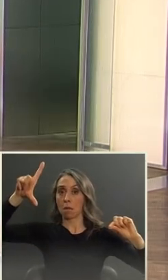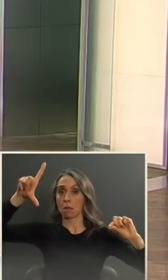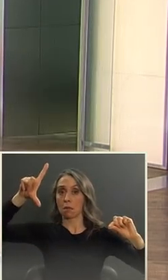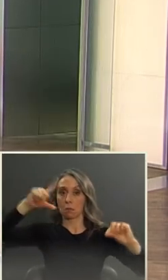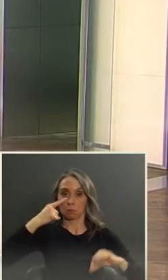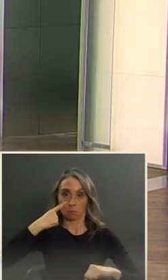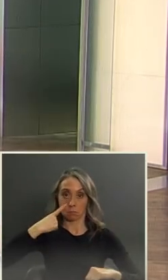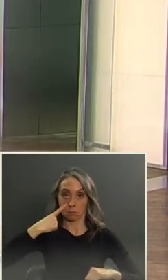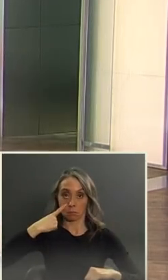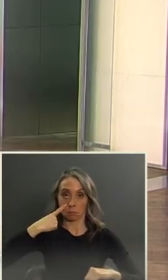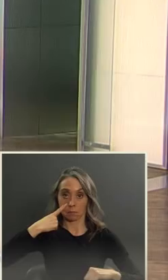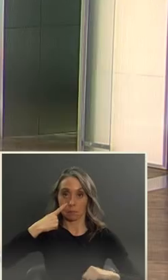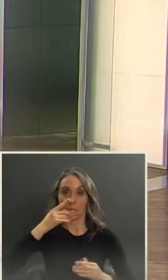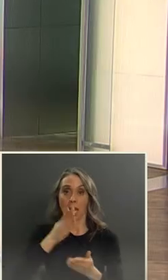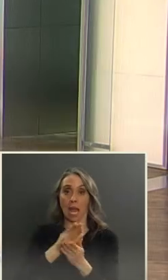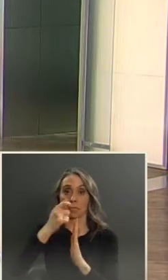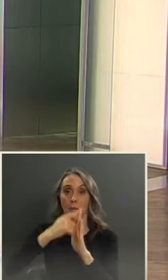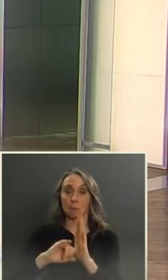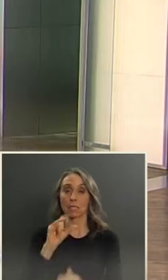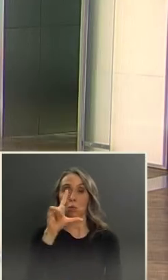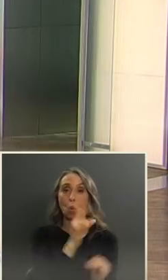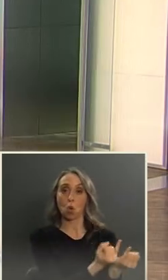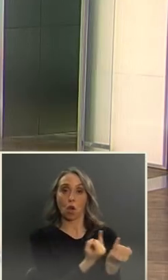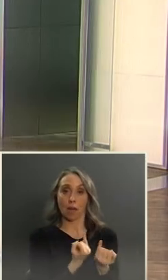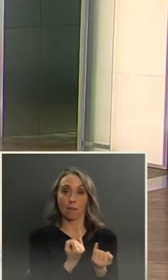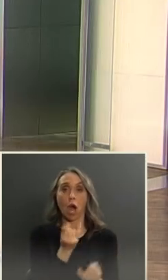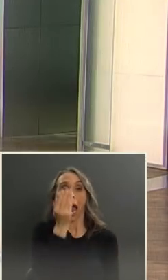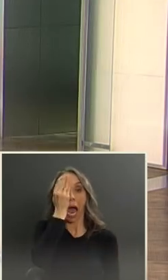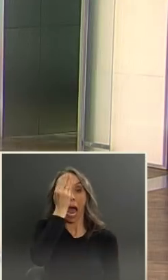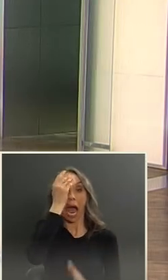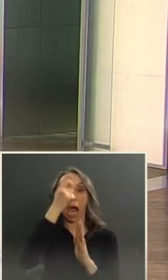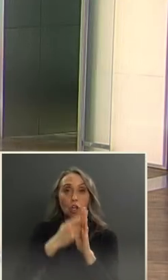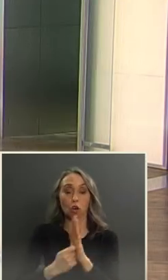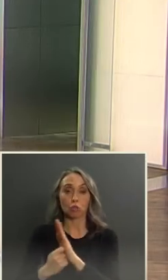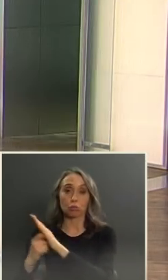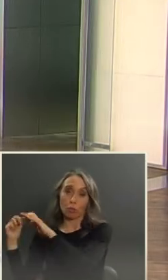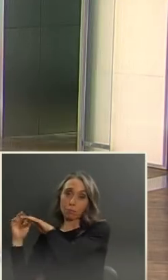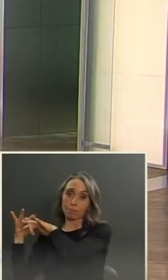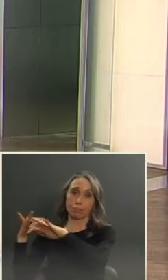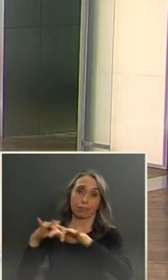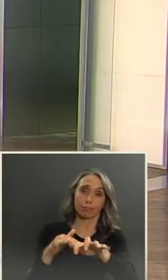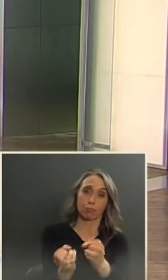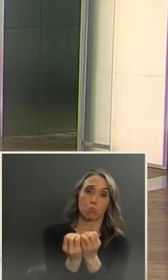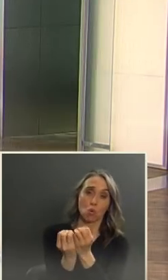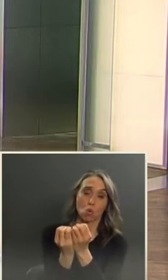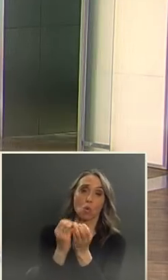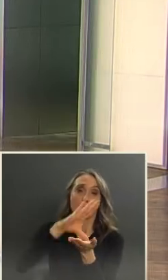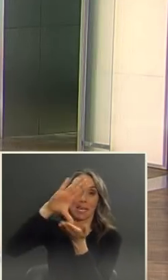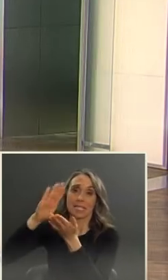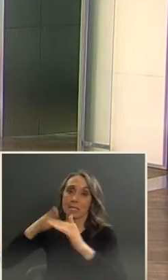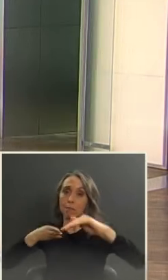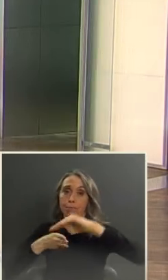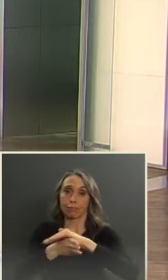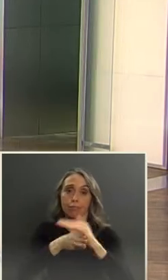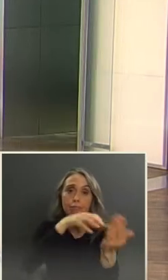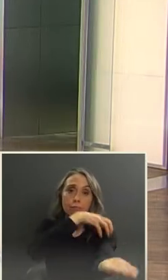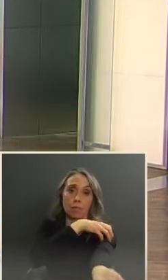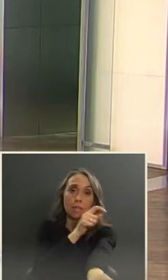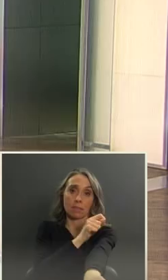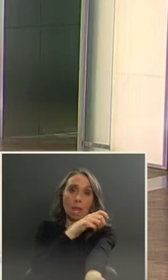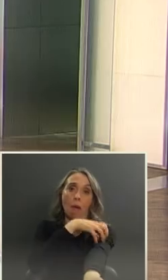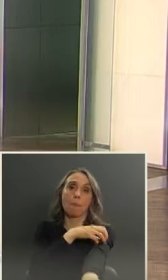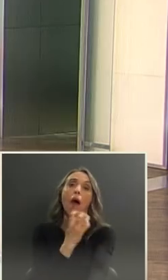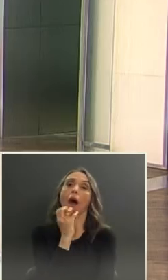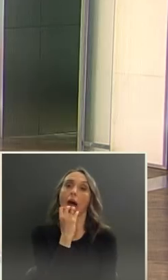que solo llega hasta el mes de julio, porque las cifras de agosto, cuando se produce la segunda ola migratoria en las regiones de Tarapacá y